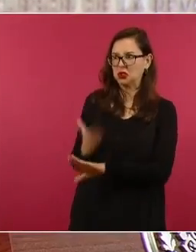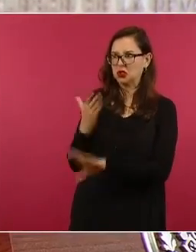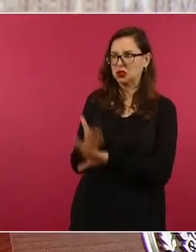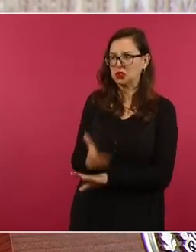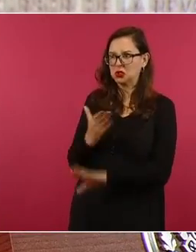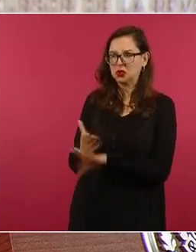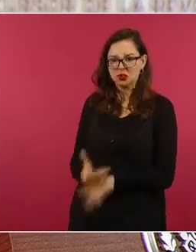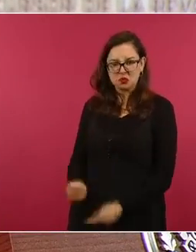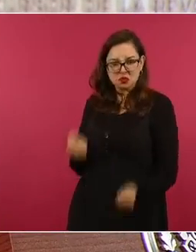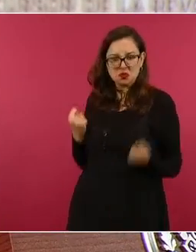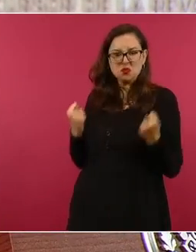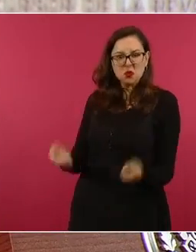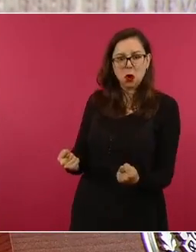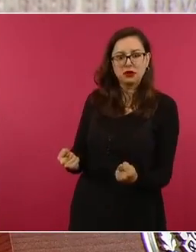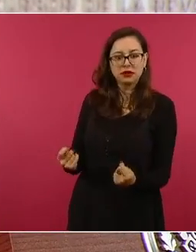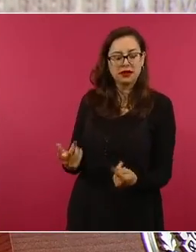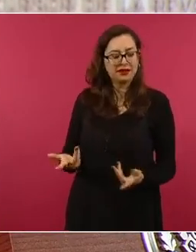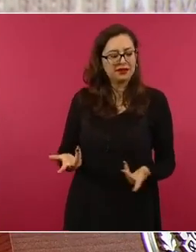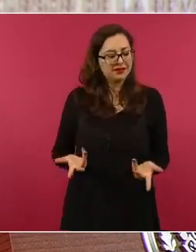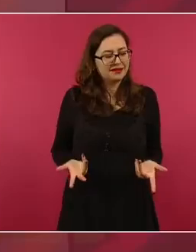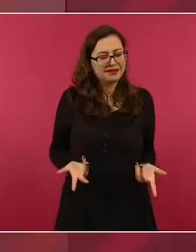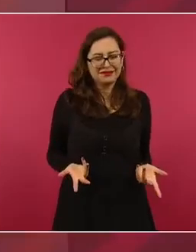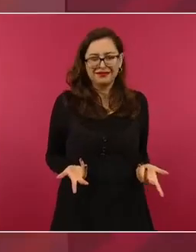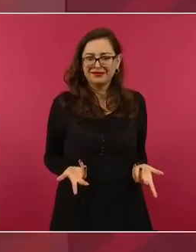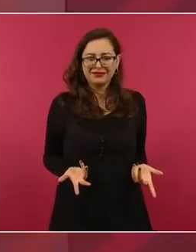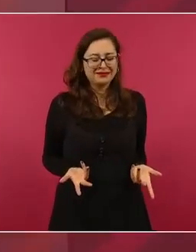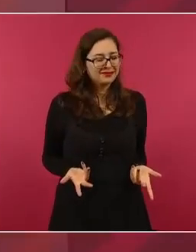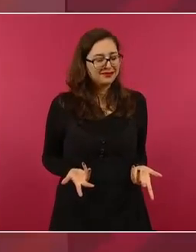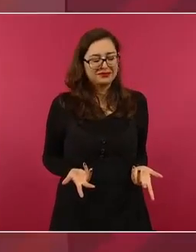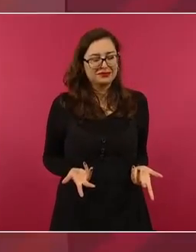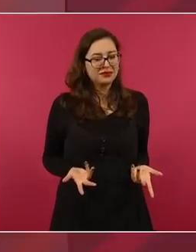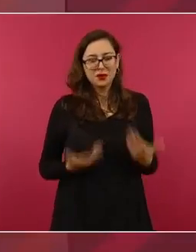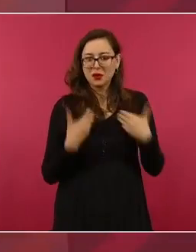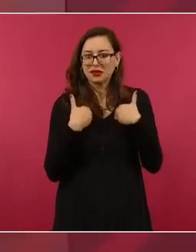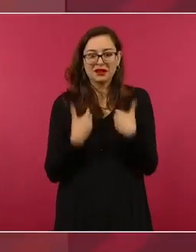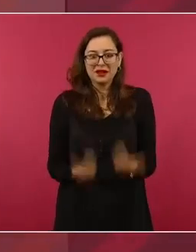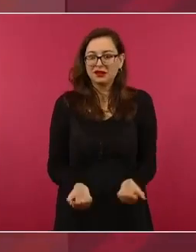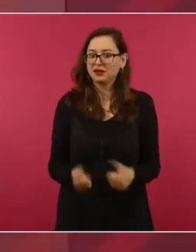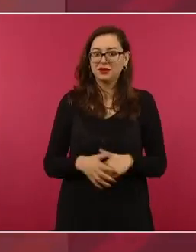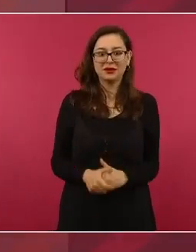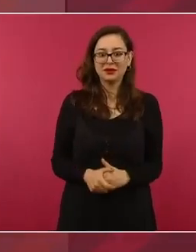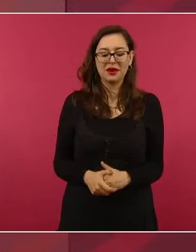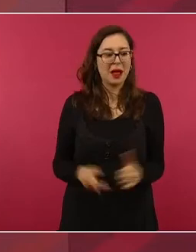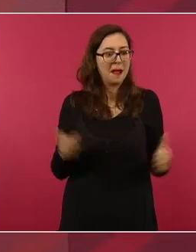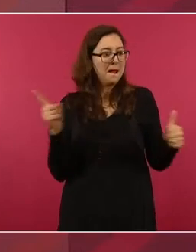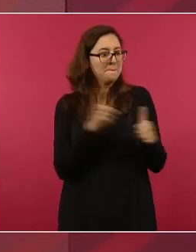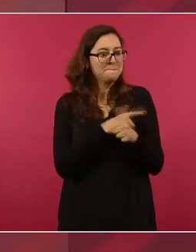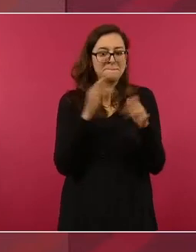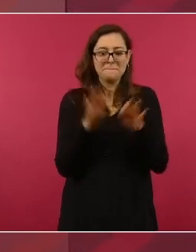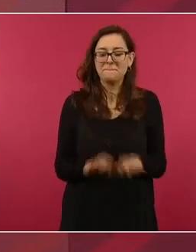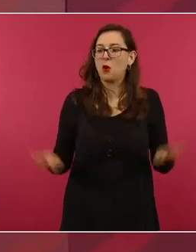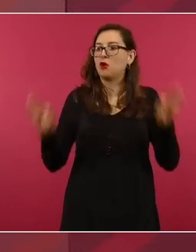y fortalecer a la Guardia Nacional, y que lo más importante es la seguridad pública.